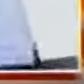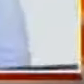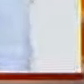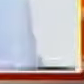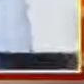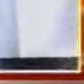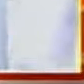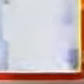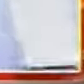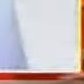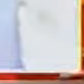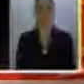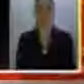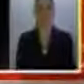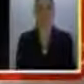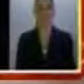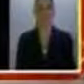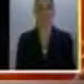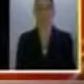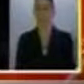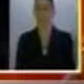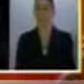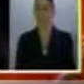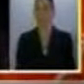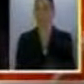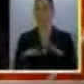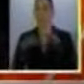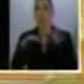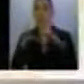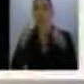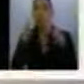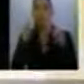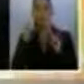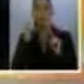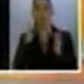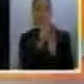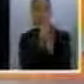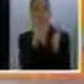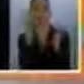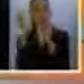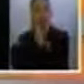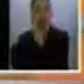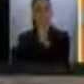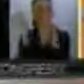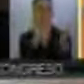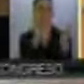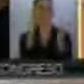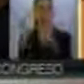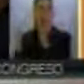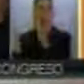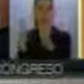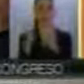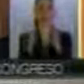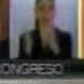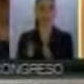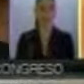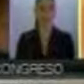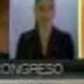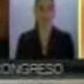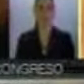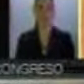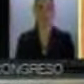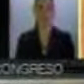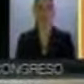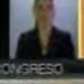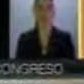mujeres emblemáticas de un periodo determinado en nuestro país y que finalmente llegan, mediante elecciones, a un lugar tan importante en el Congreso y en la